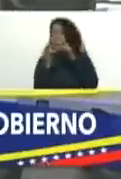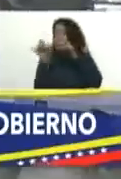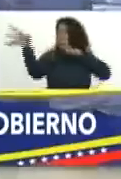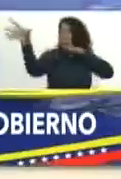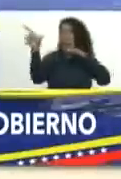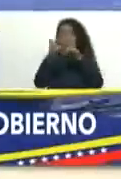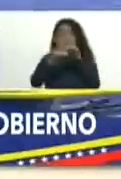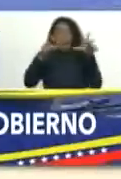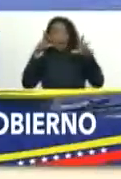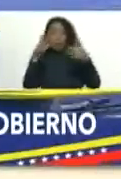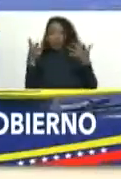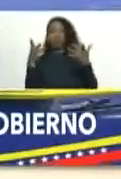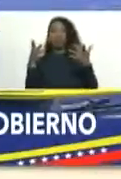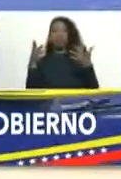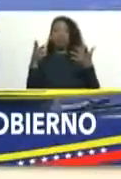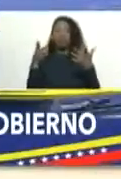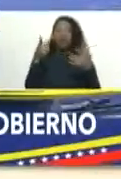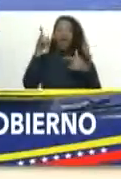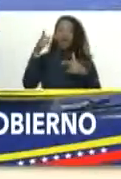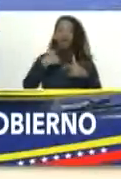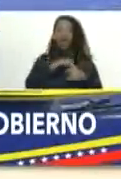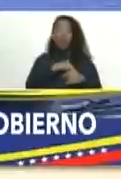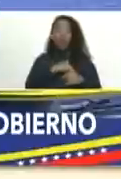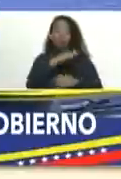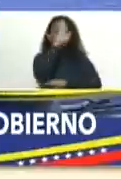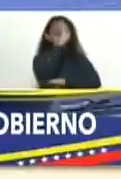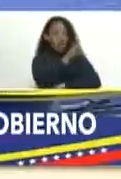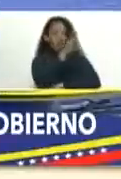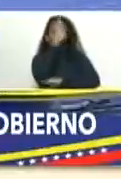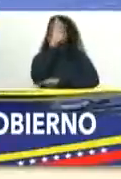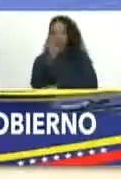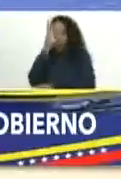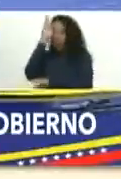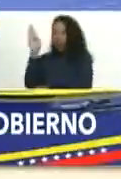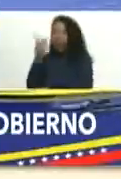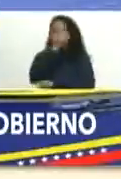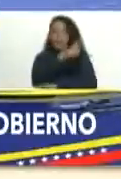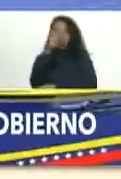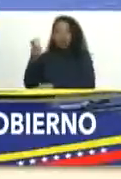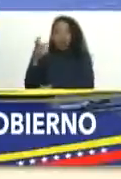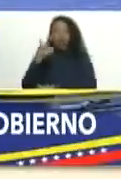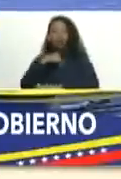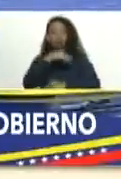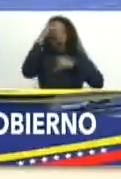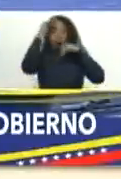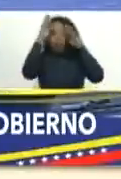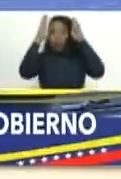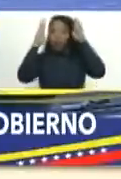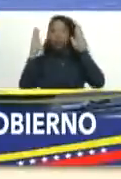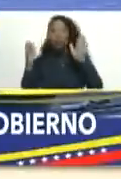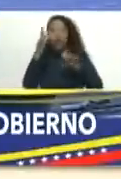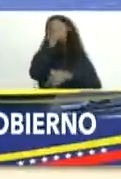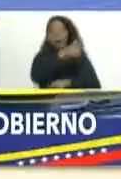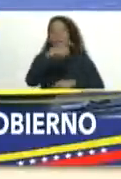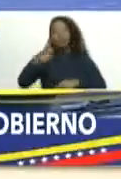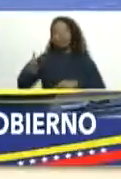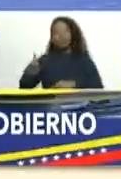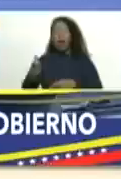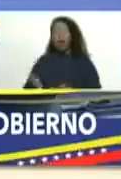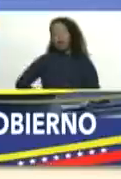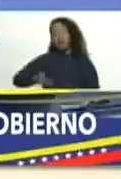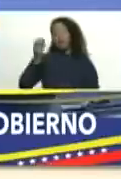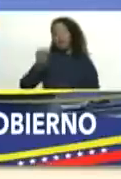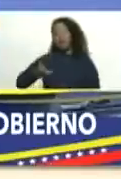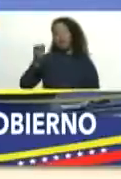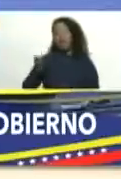vamos directo a conectarnos corazón a corazón con la gente. Conectar la razón vital